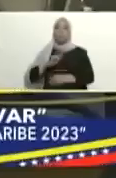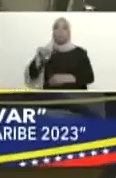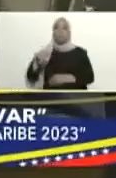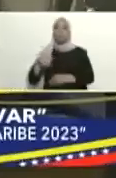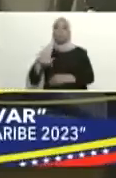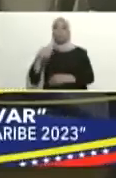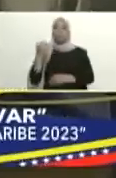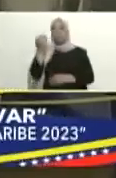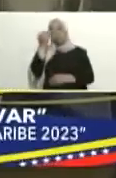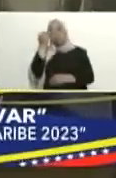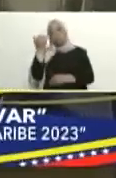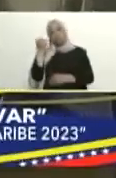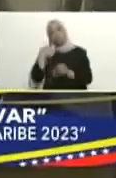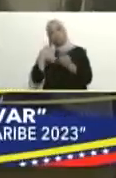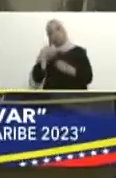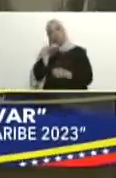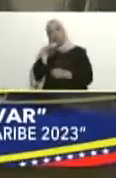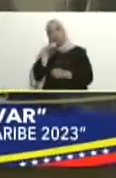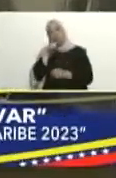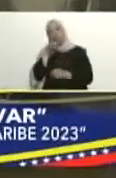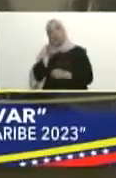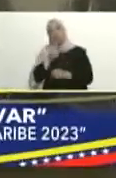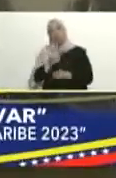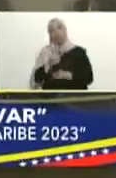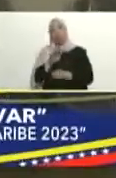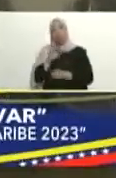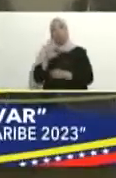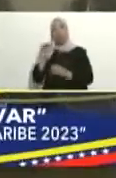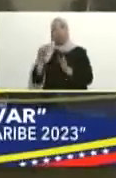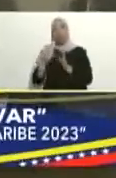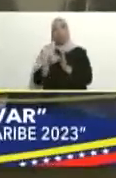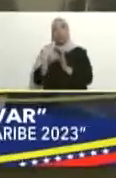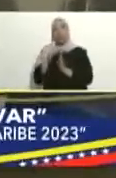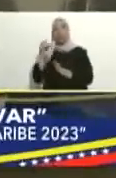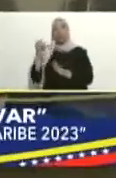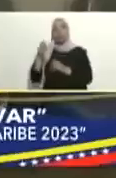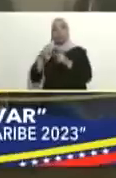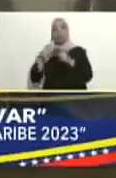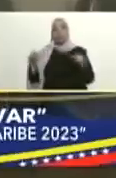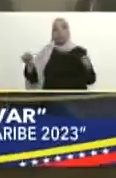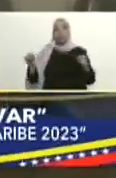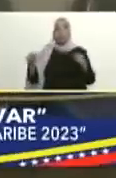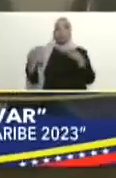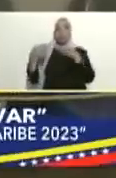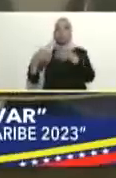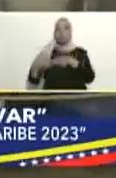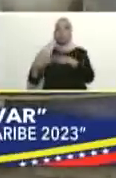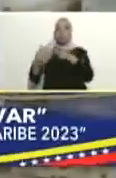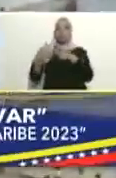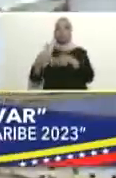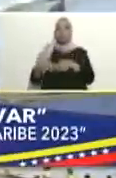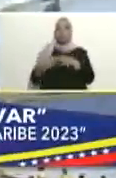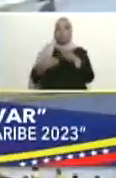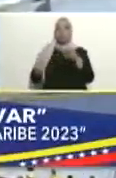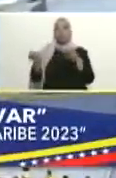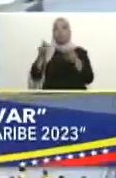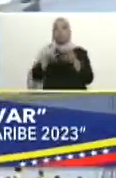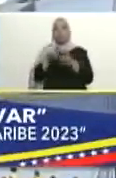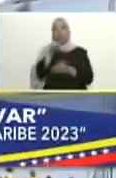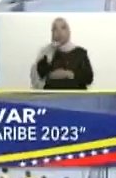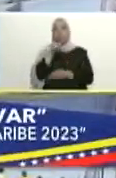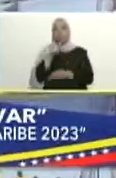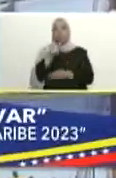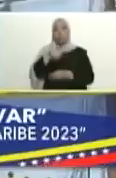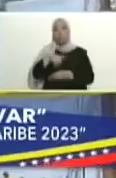la frontera de las 400.000 millas náuticas recorridas